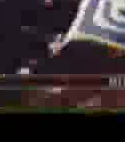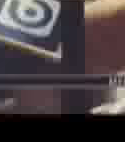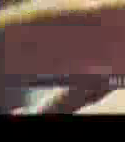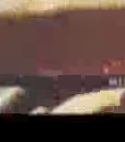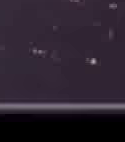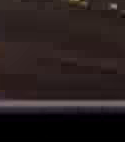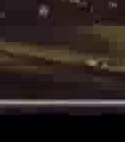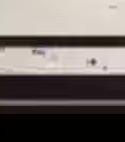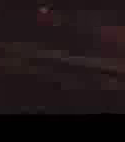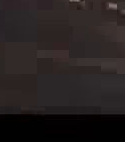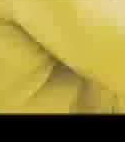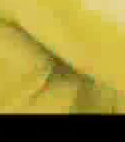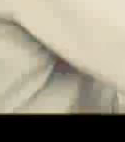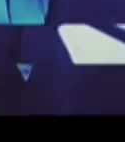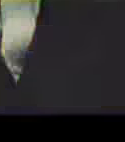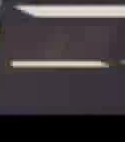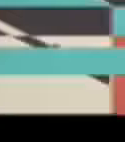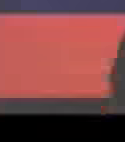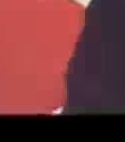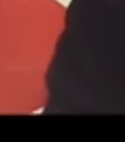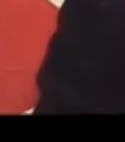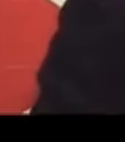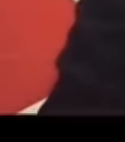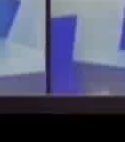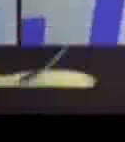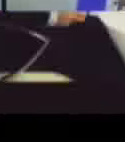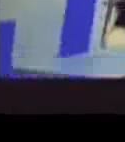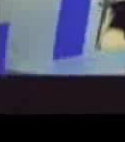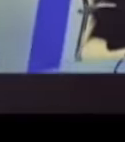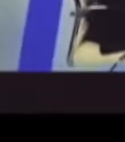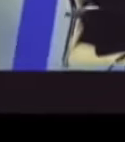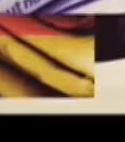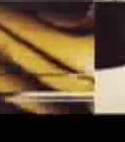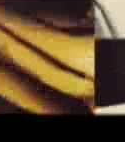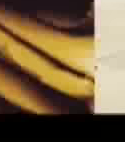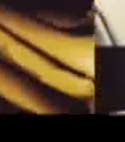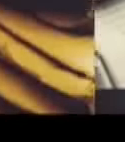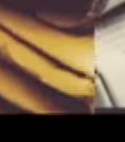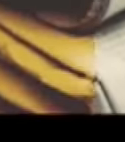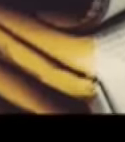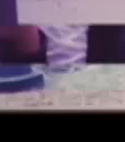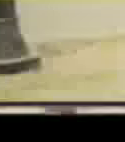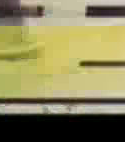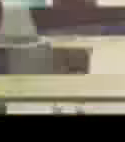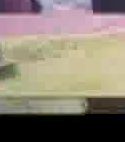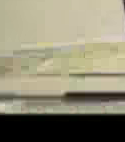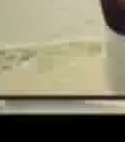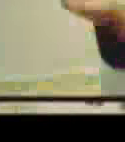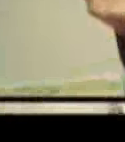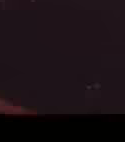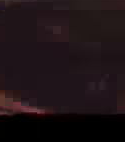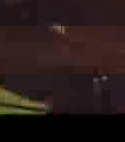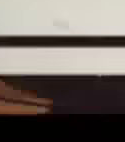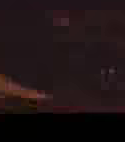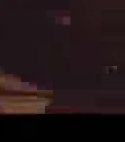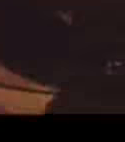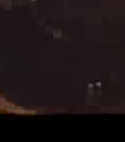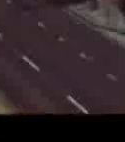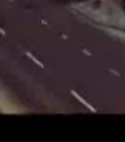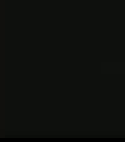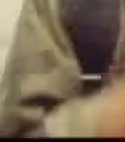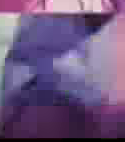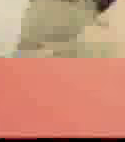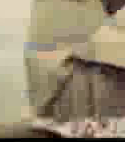Mensaje. No hay libertad de expresión. Uno puede expresar sus convicciones y faltarle respeto. La Asamblea Nacional fue tomado esta mañana. ¡El mismo pueblo en contra del